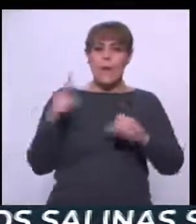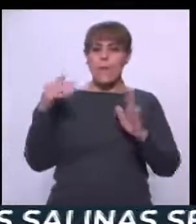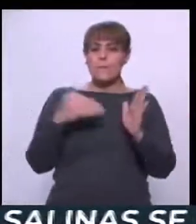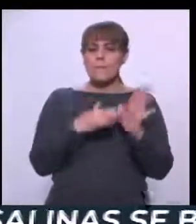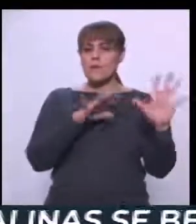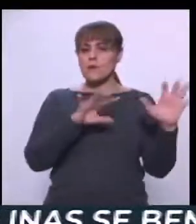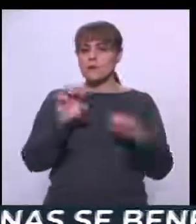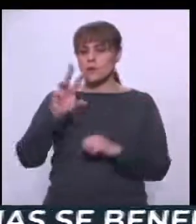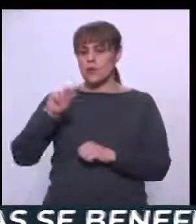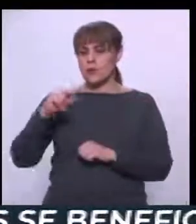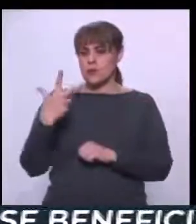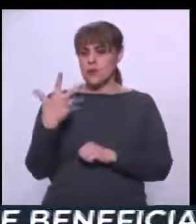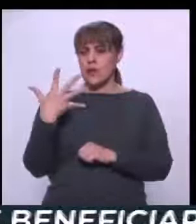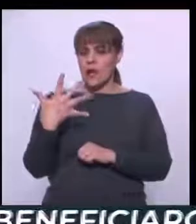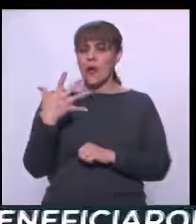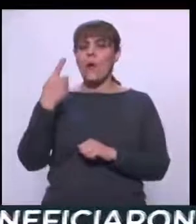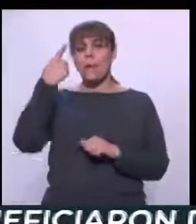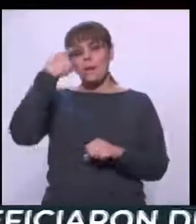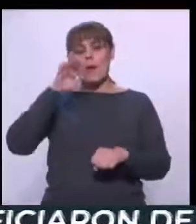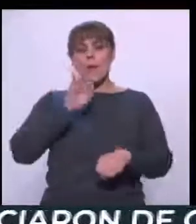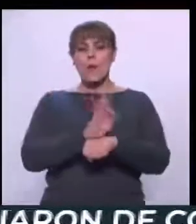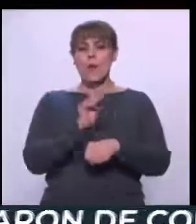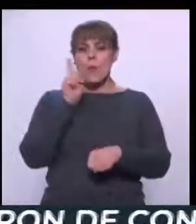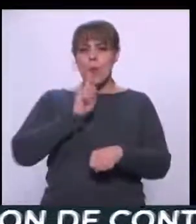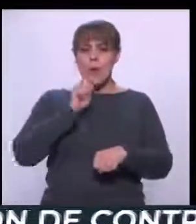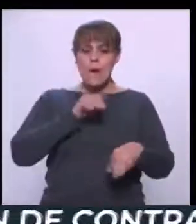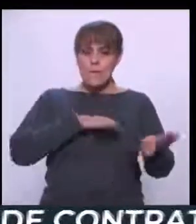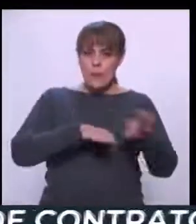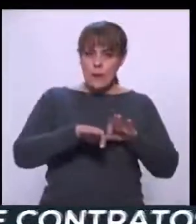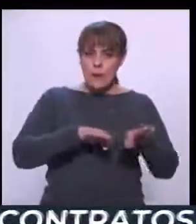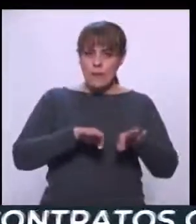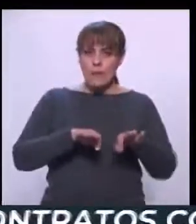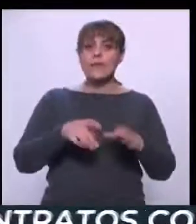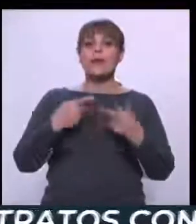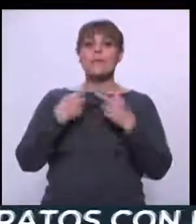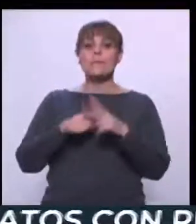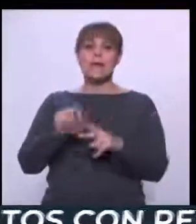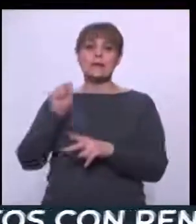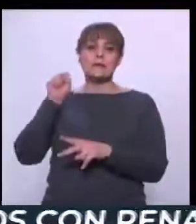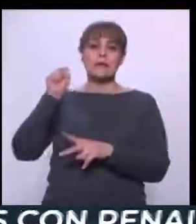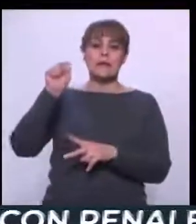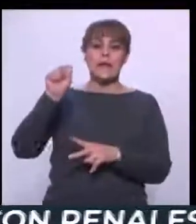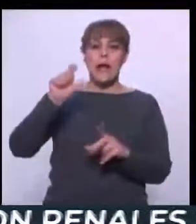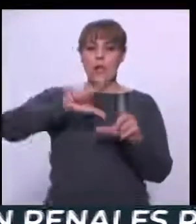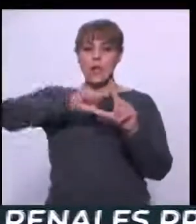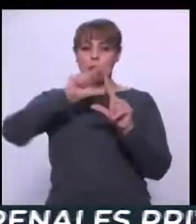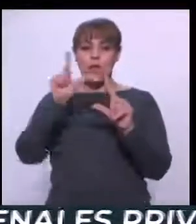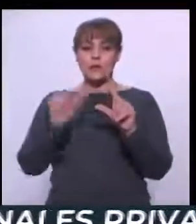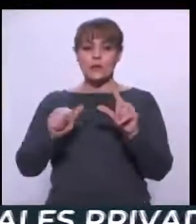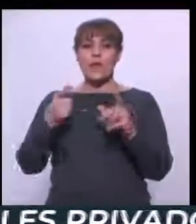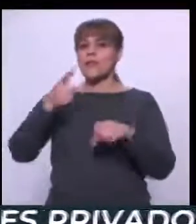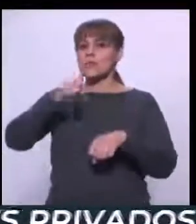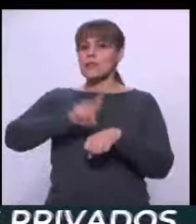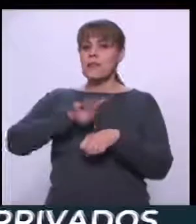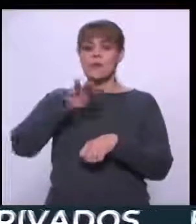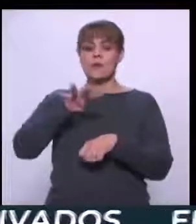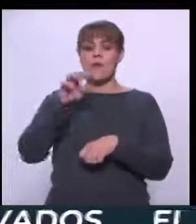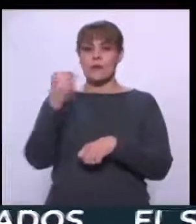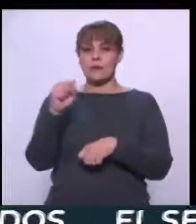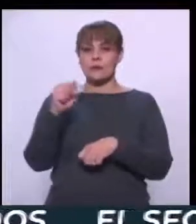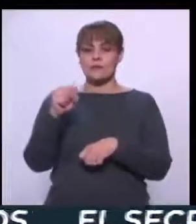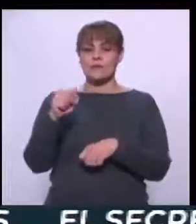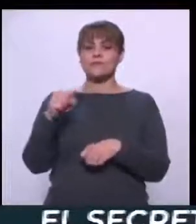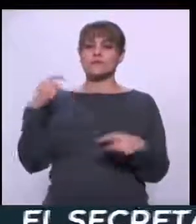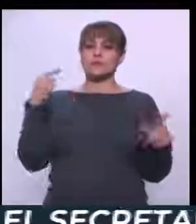1985. Y pues para hablar sobre esta pieza que narra la creación del Sindicato Nacional de Costureras, 19 de septiembre, así como la vida